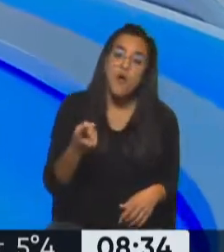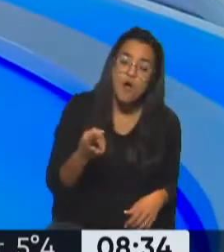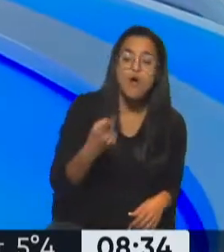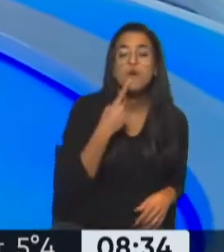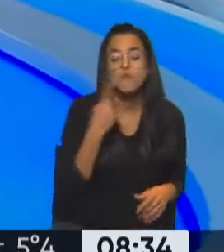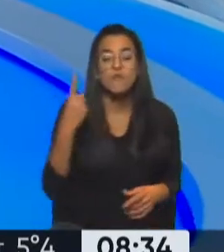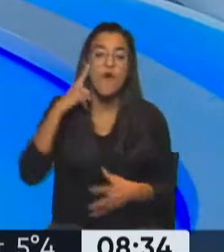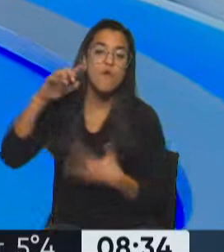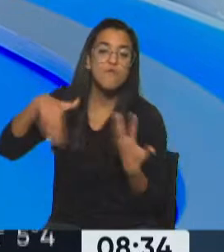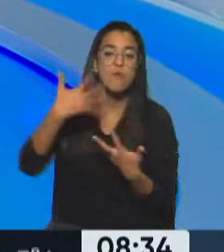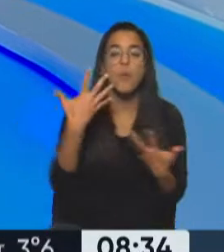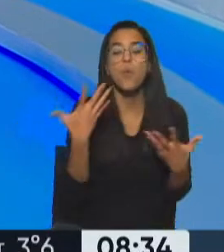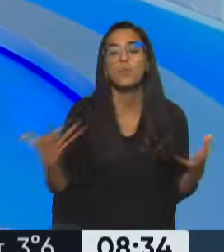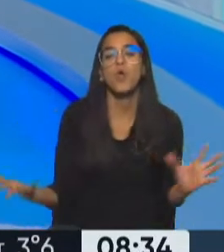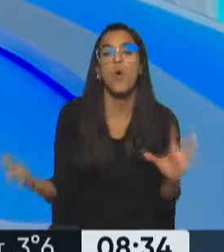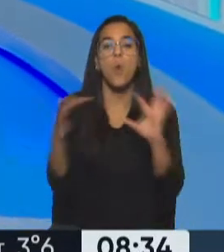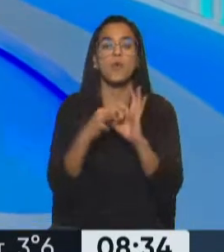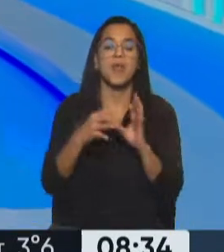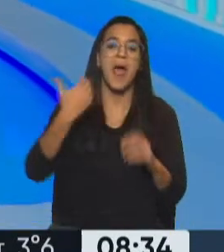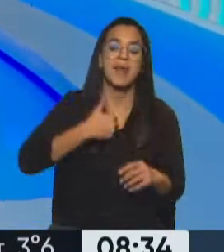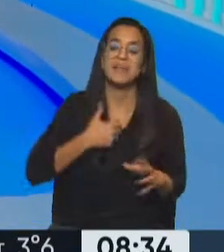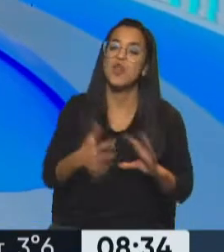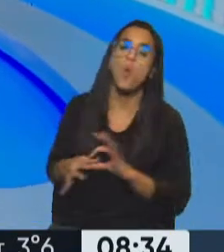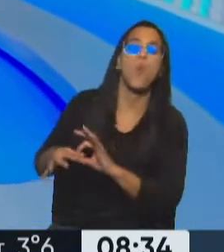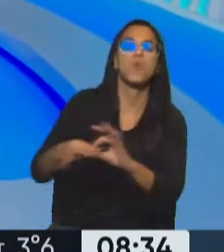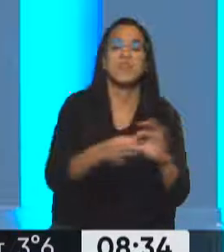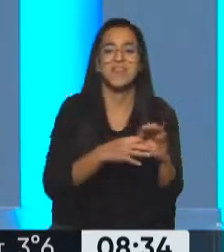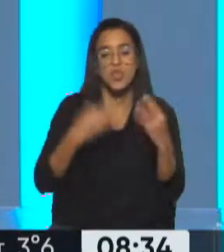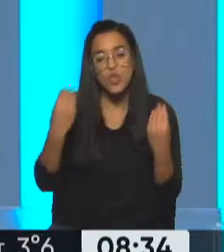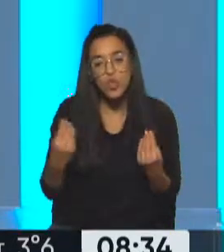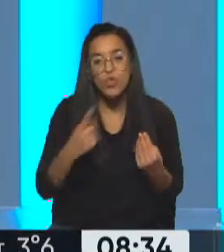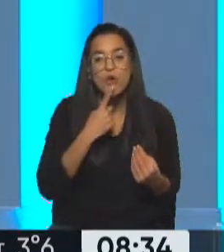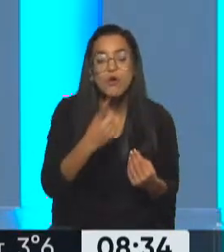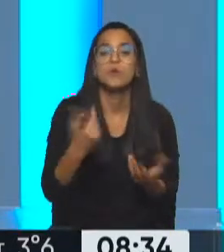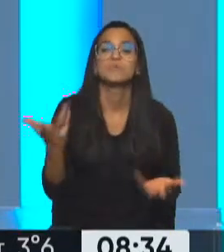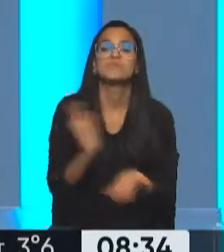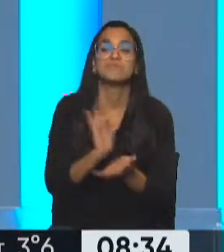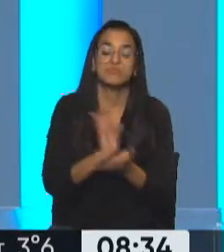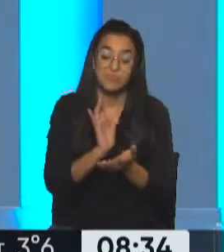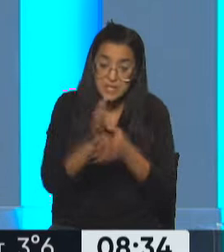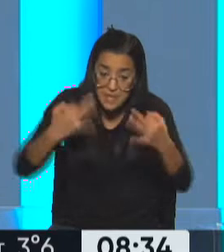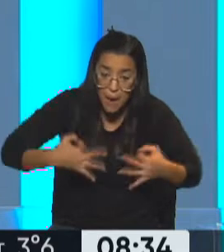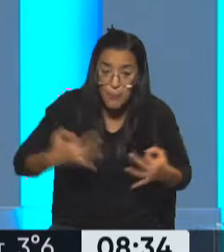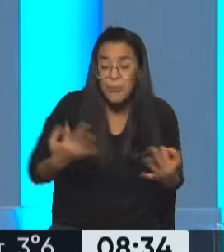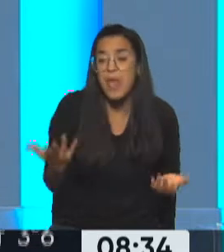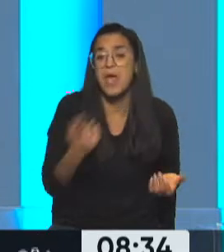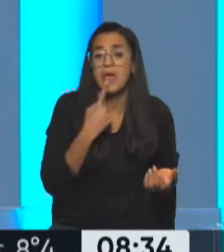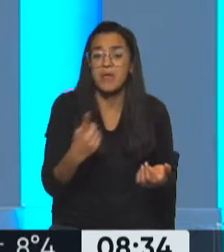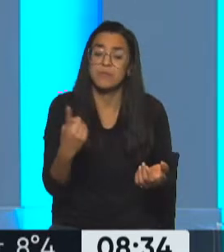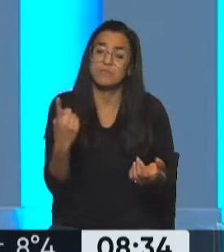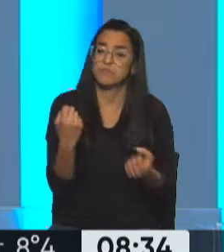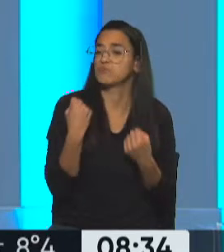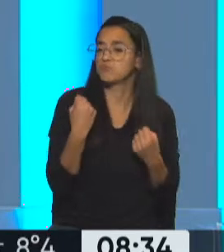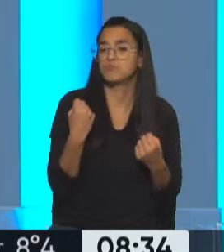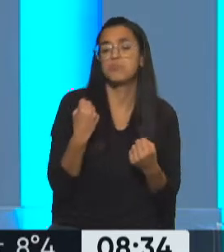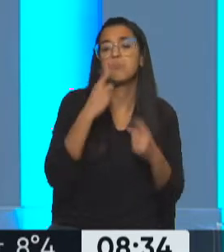eslogan este de unir a los argentinos detrás de las consignas o las banderas que legítimamente levantan